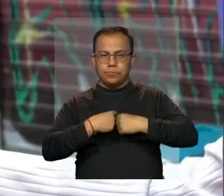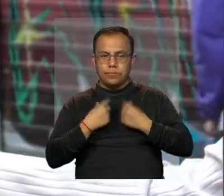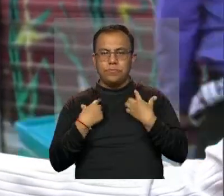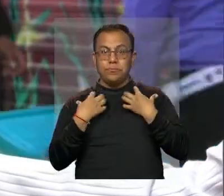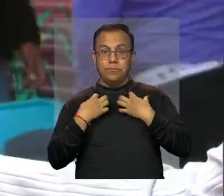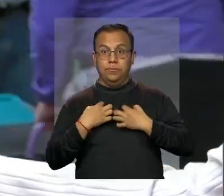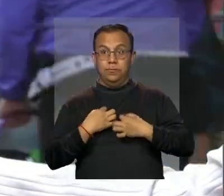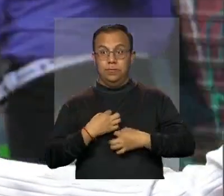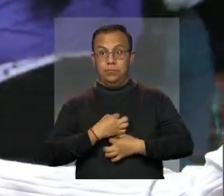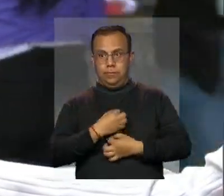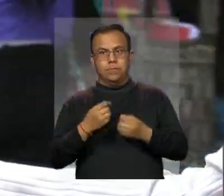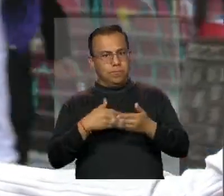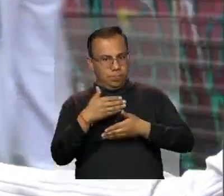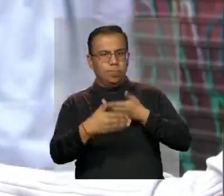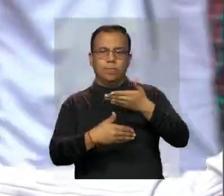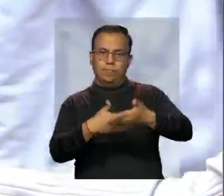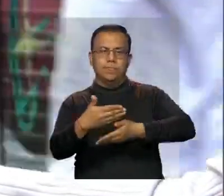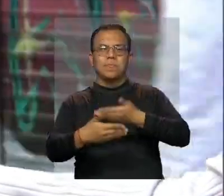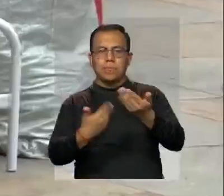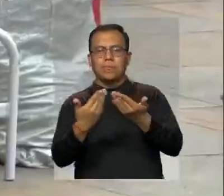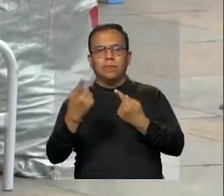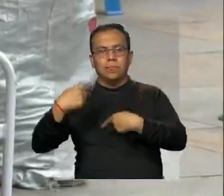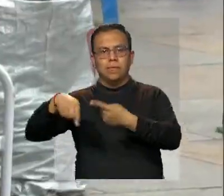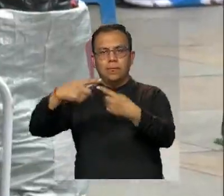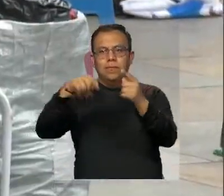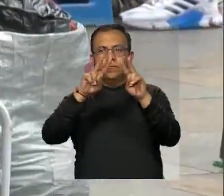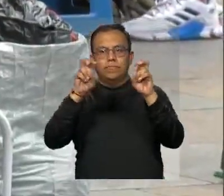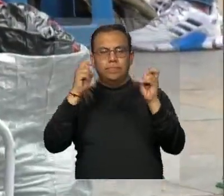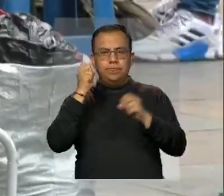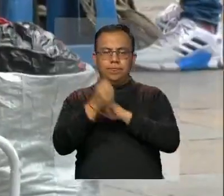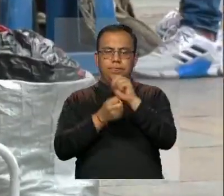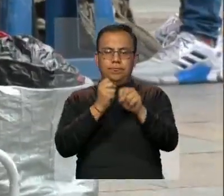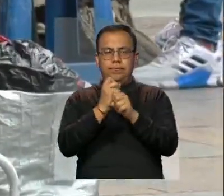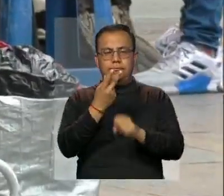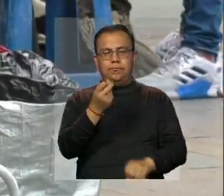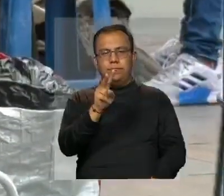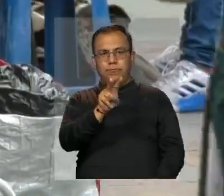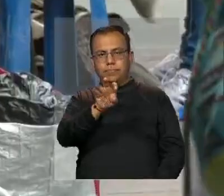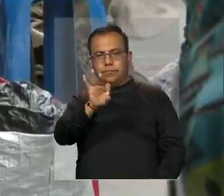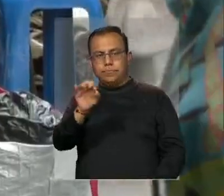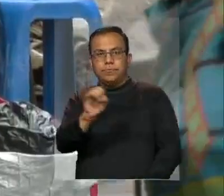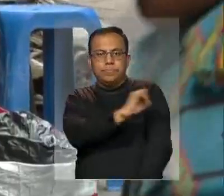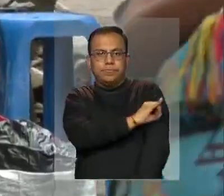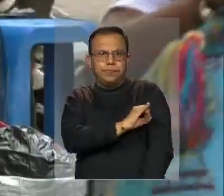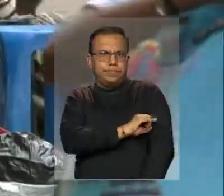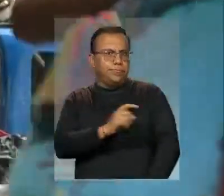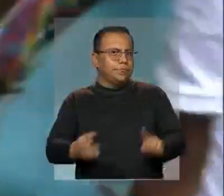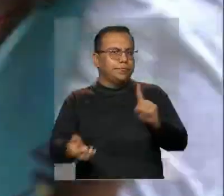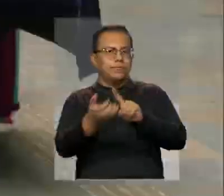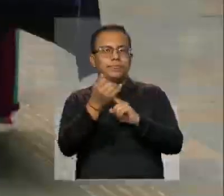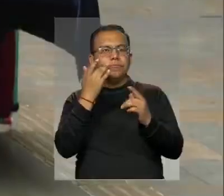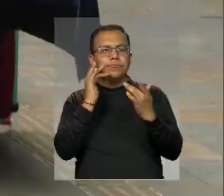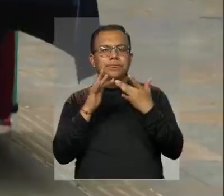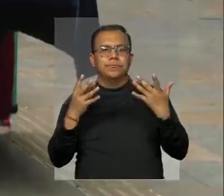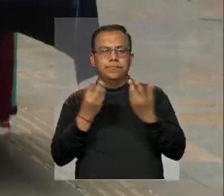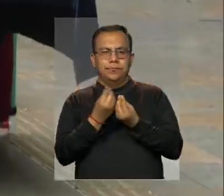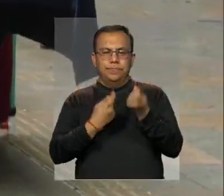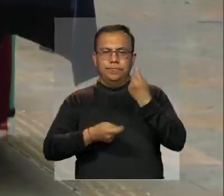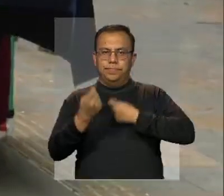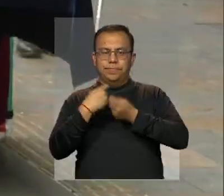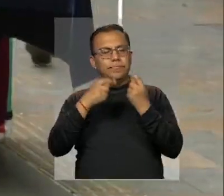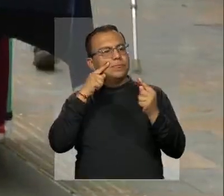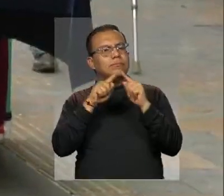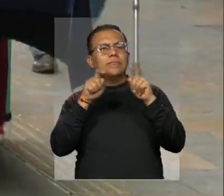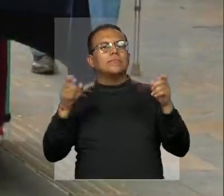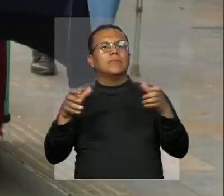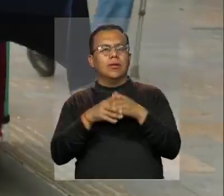piedras, porque veo que es más por los turistas. En el 2023, el IPES alcanzó uno de los logros más representativos para los vendedores